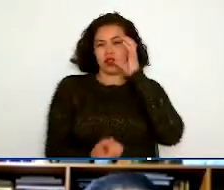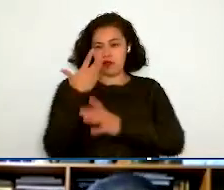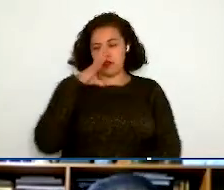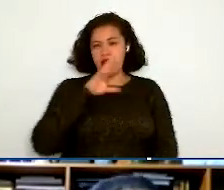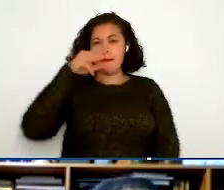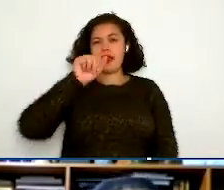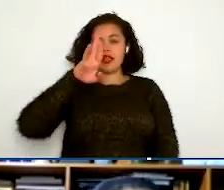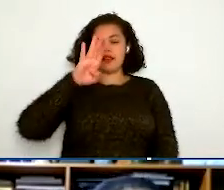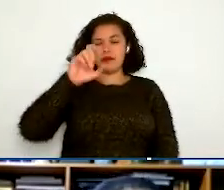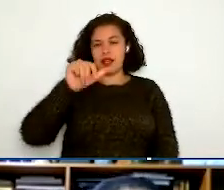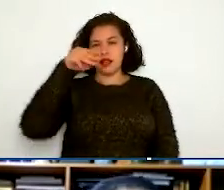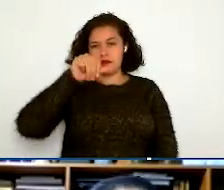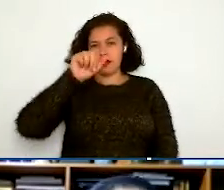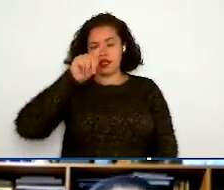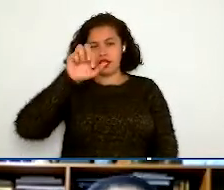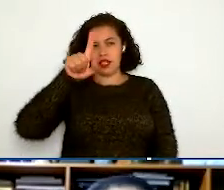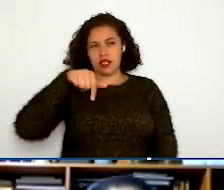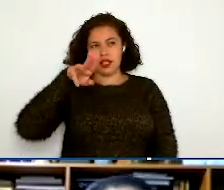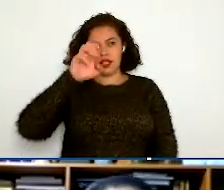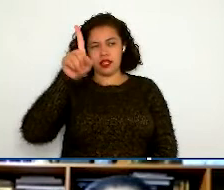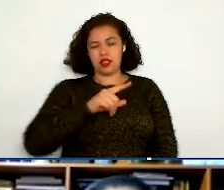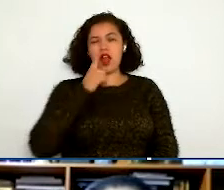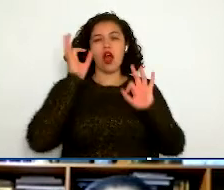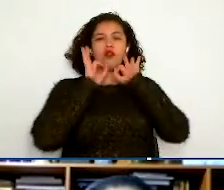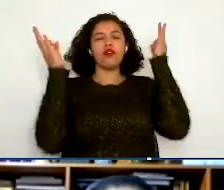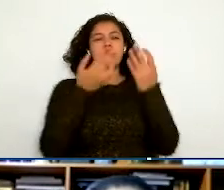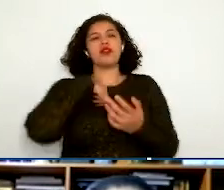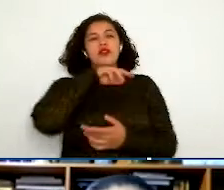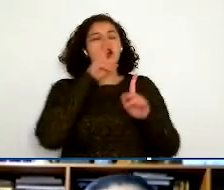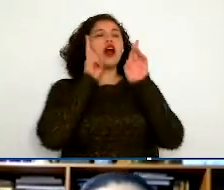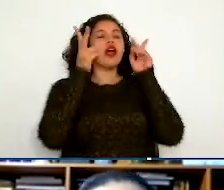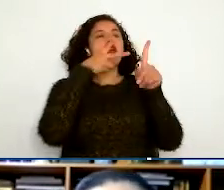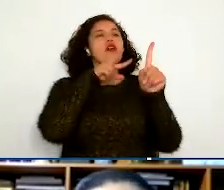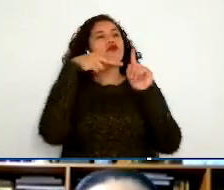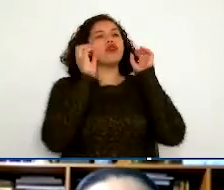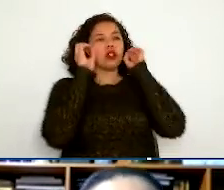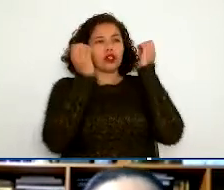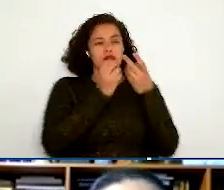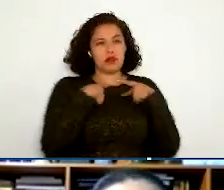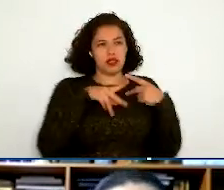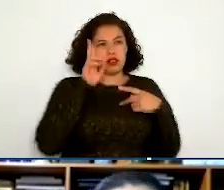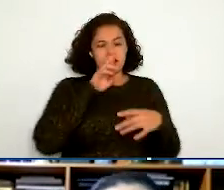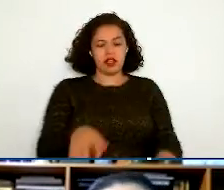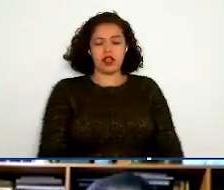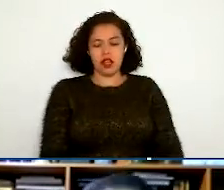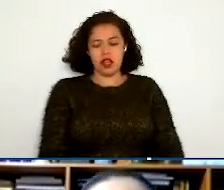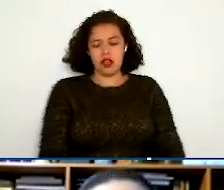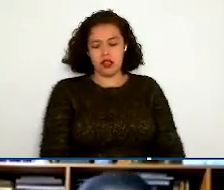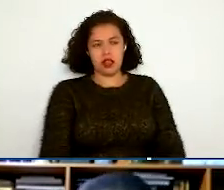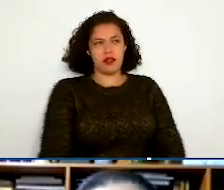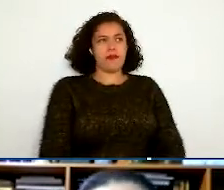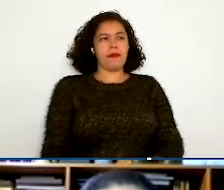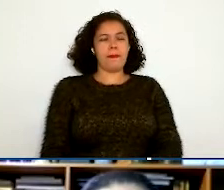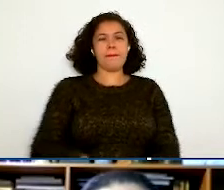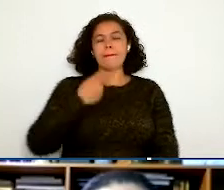Maribel Martínez también comenta, una forma que lo podemos ver en nuestra organización es que los usuarios comentan sobre la cercanía de la institución